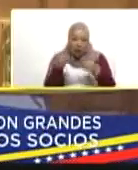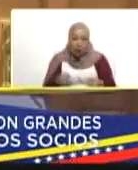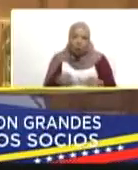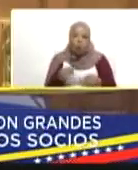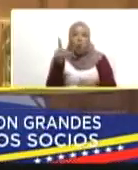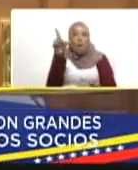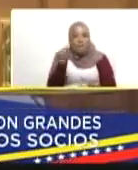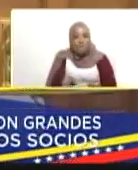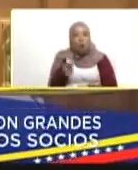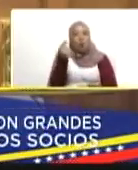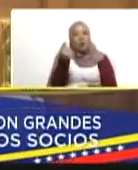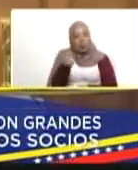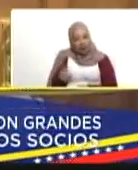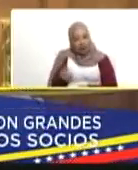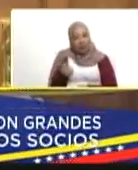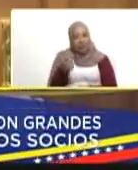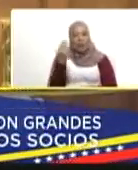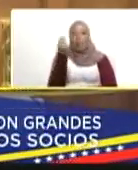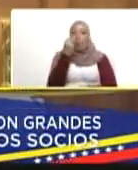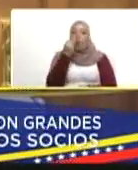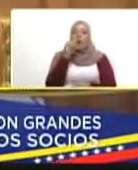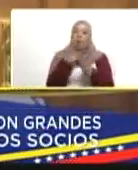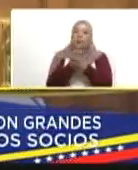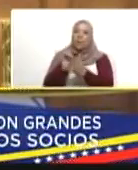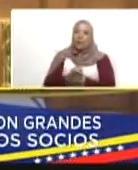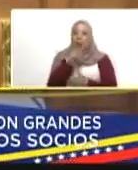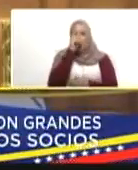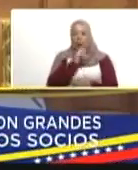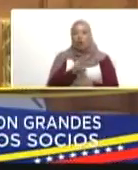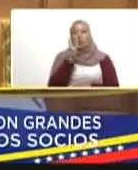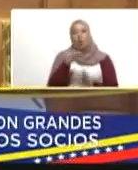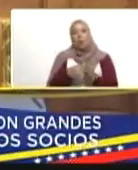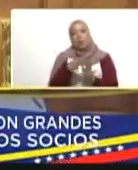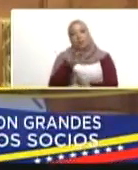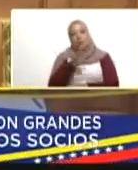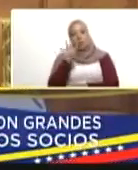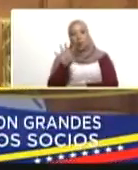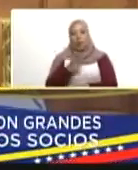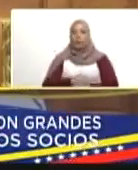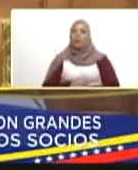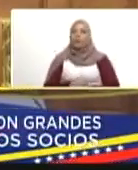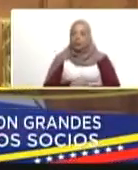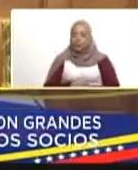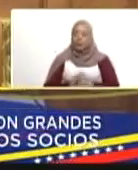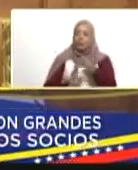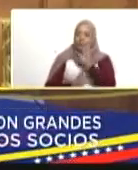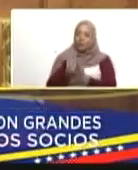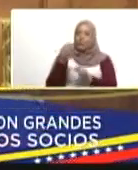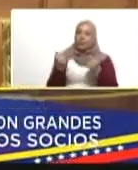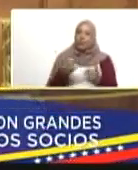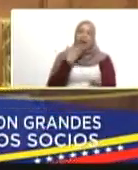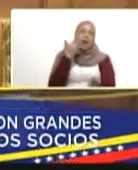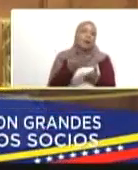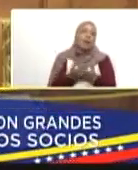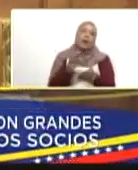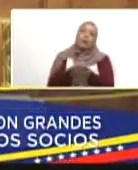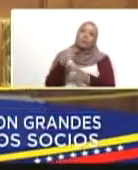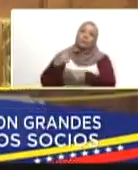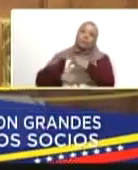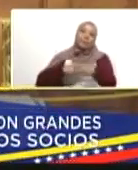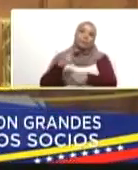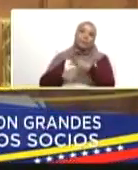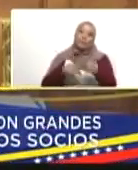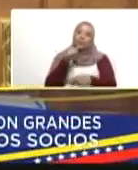soberano 100% comerán compatriotas este año 2024 seguir el rumbo le agradezco a los productores